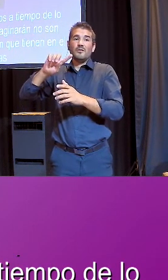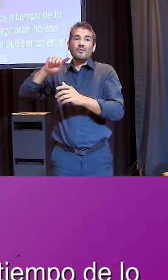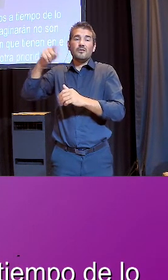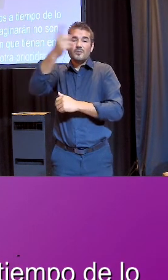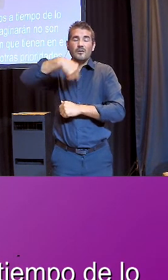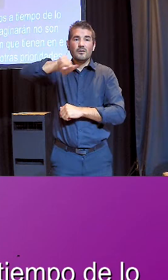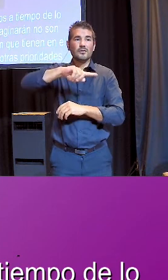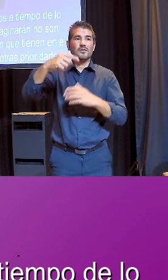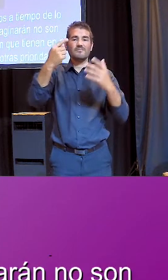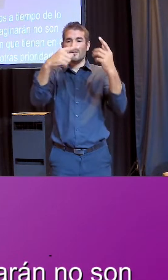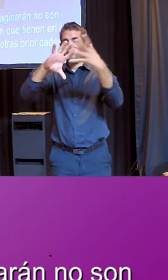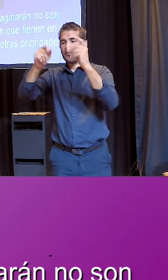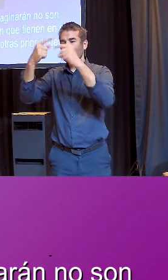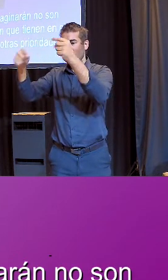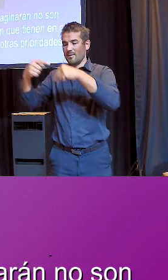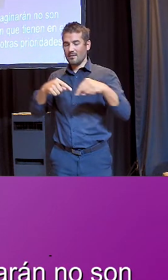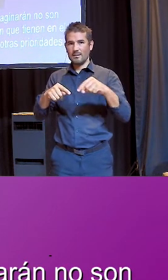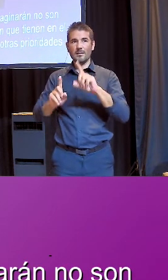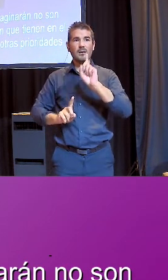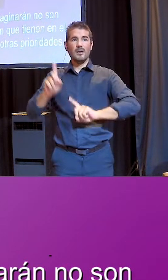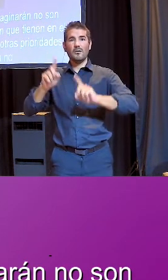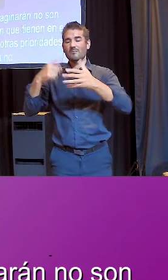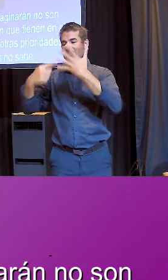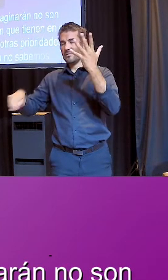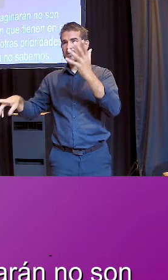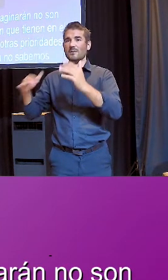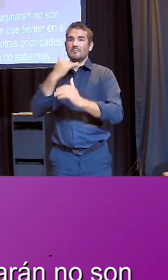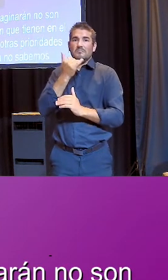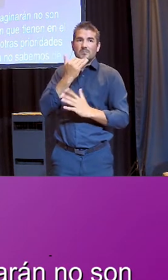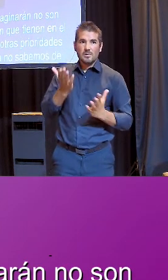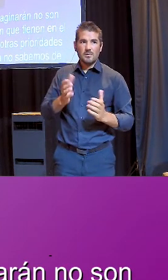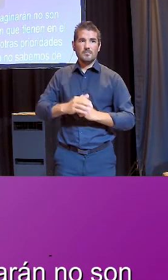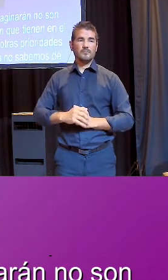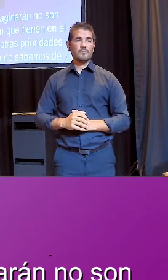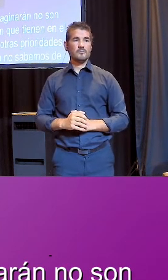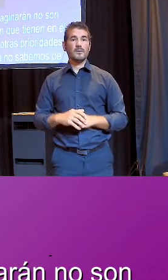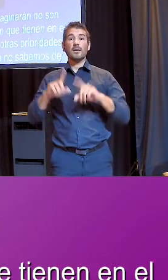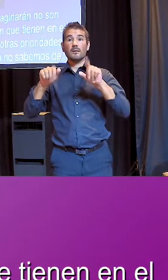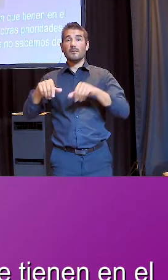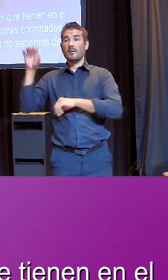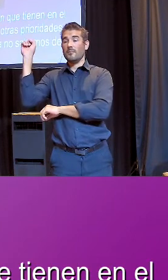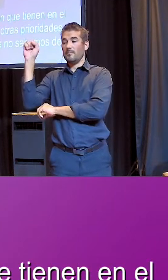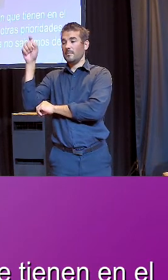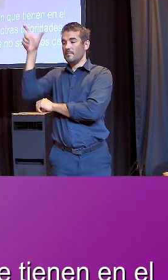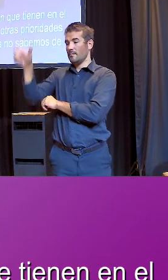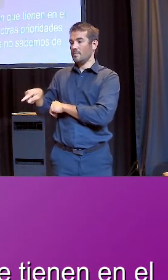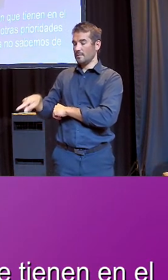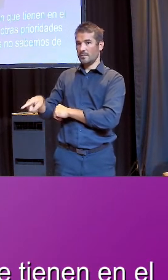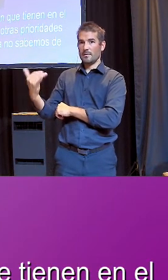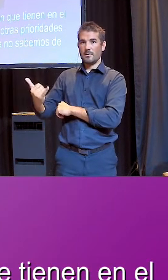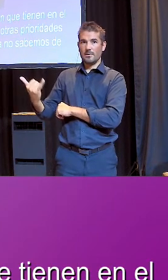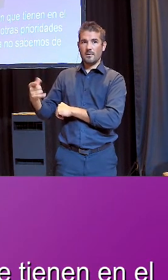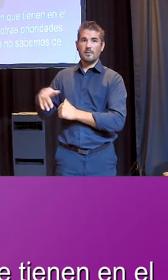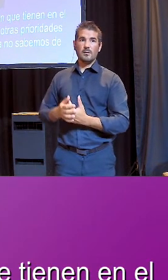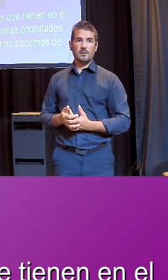prioridades, necesitamos saber otras cosas que todavía no sabemos de las personas con autismo y